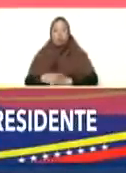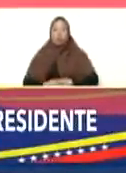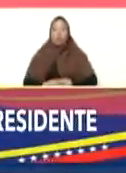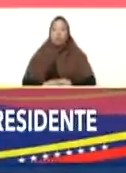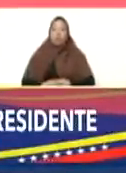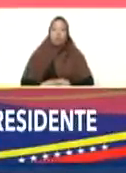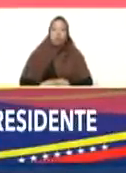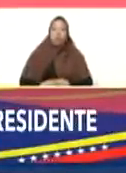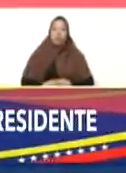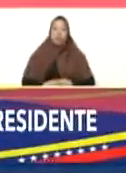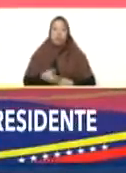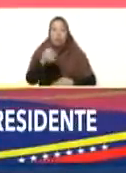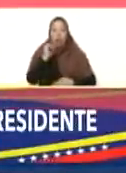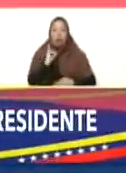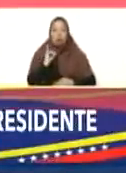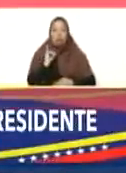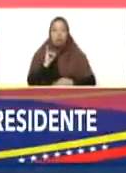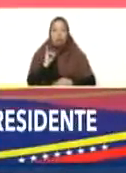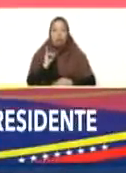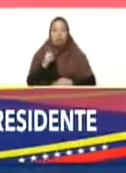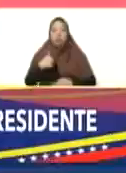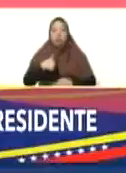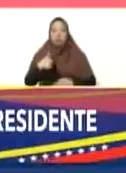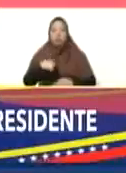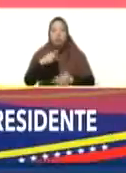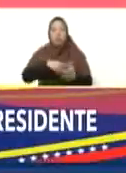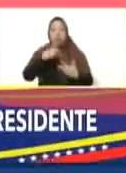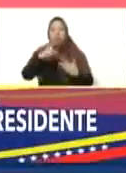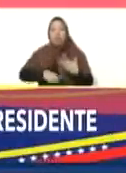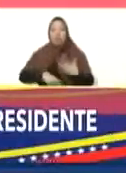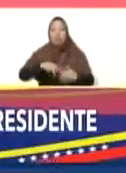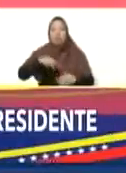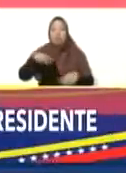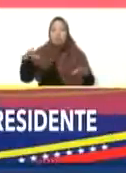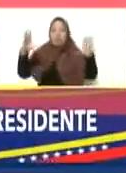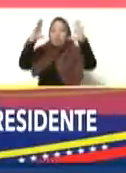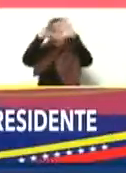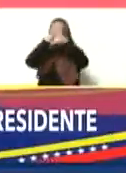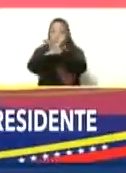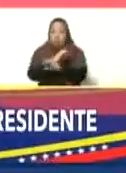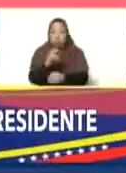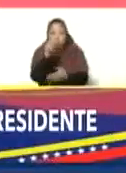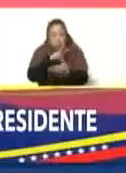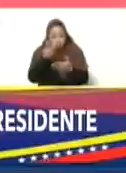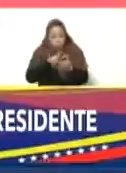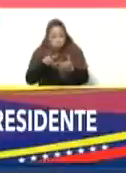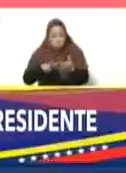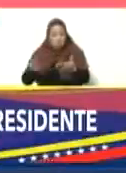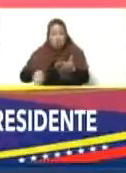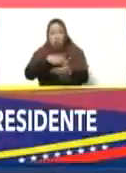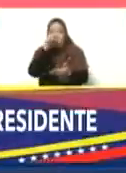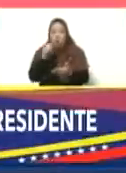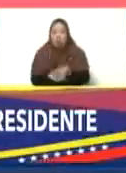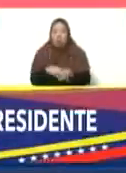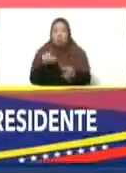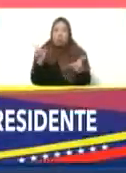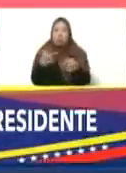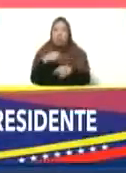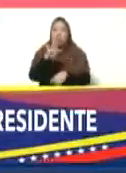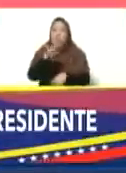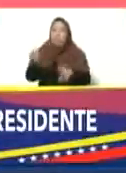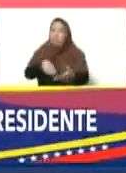aquí la tengo bueno te prometo que esta noche a mel a leo completa para título general hoy